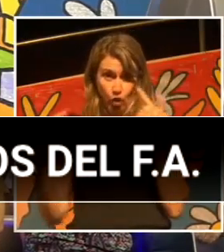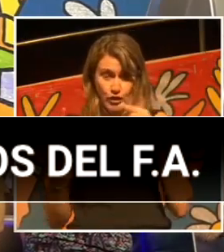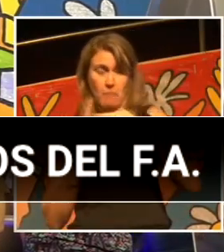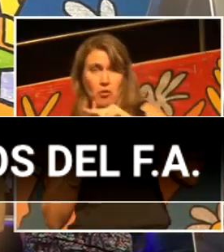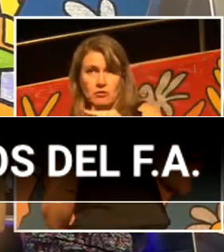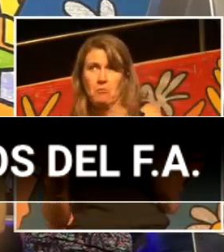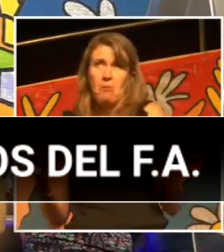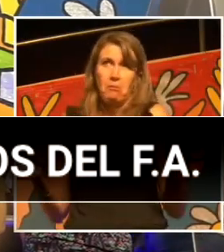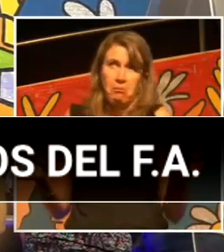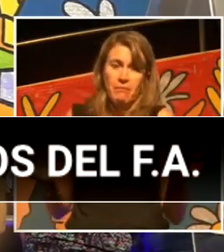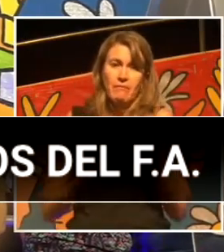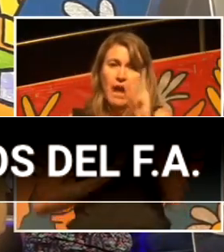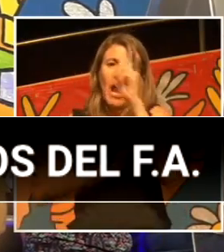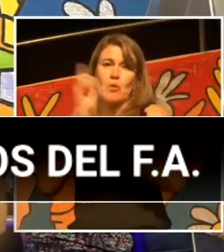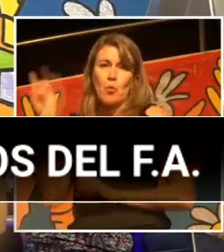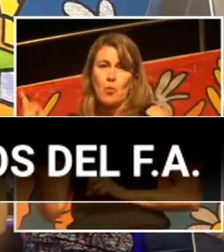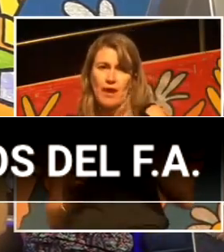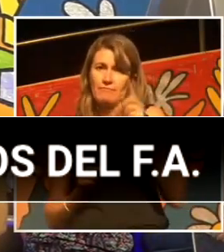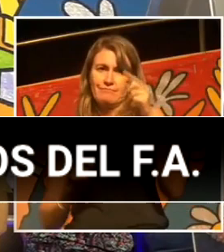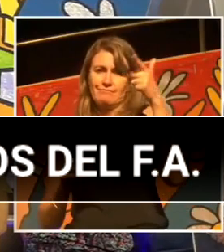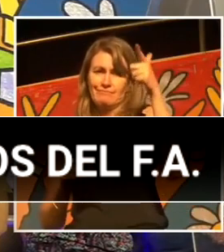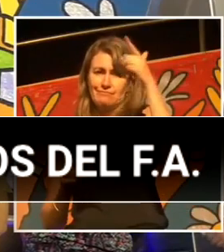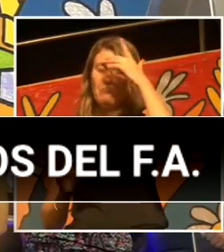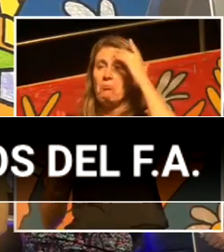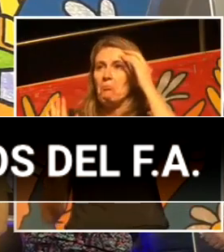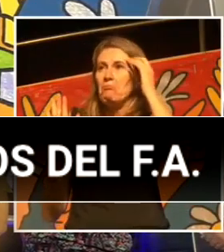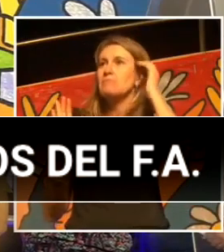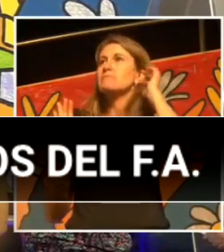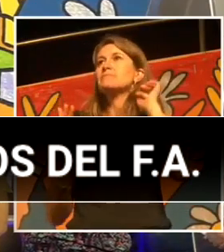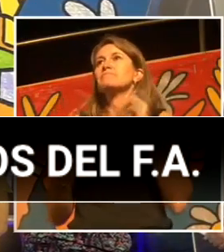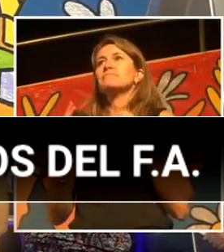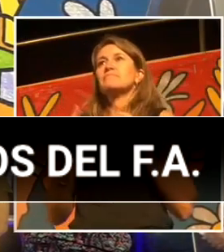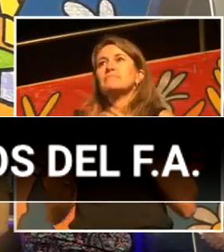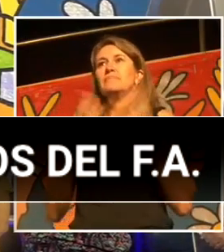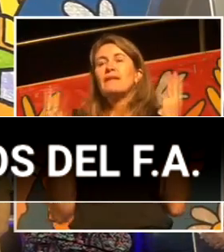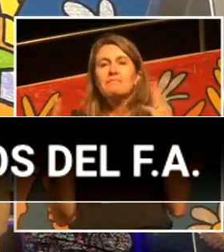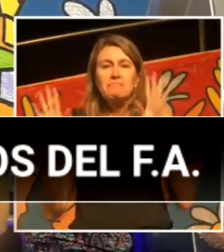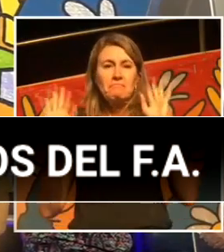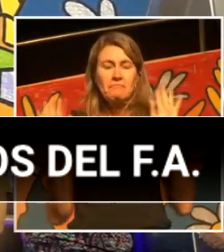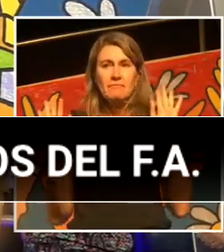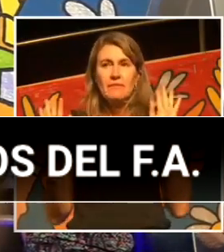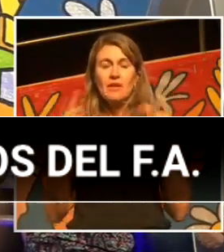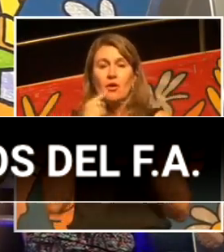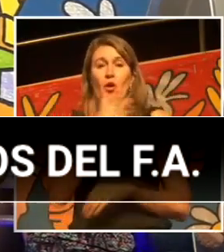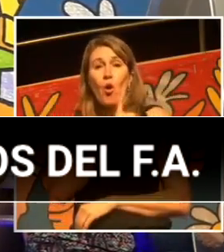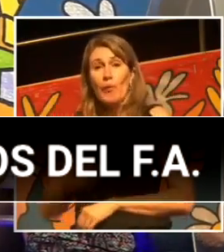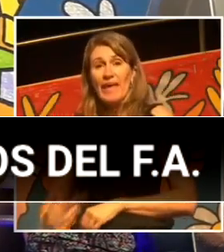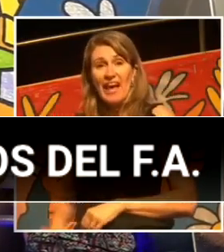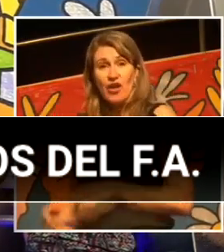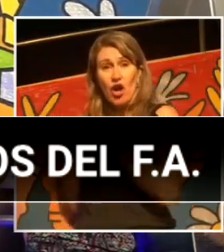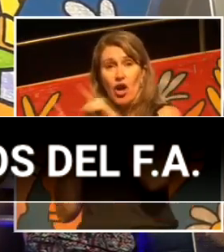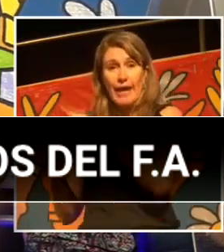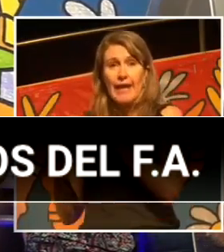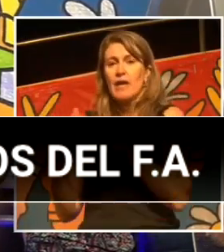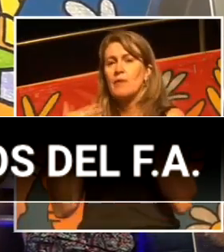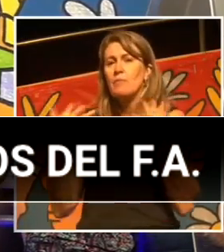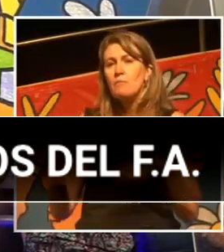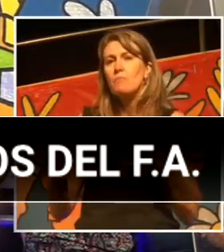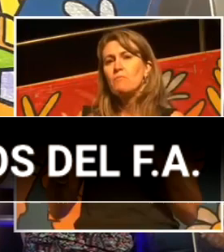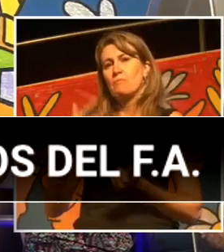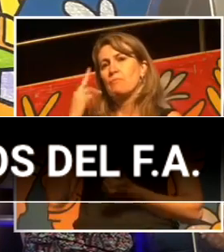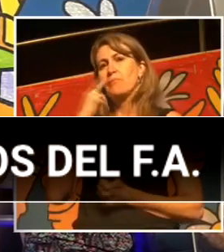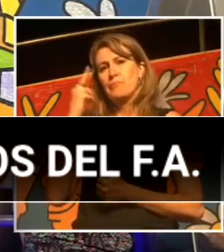habrá pero en general es un gobierno que tiene muchos problemas